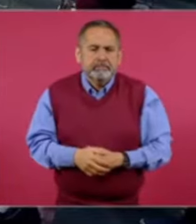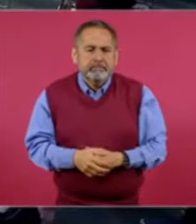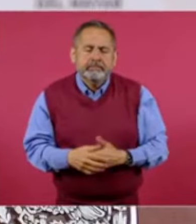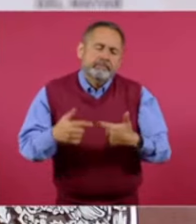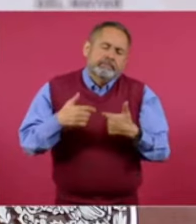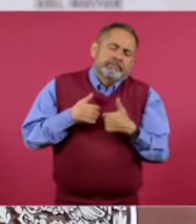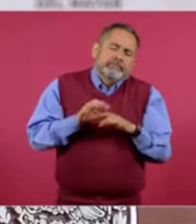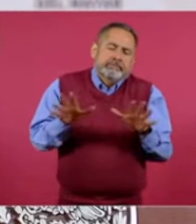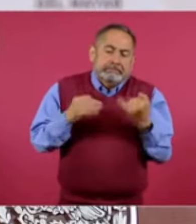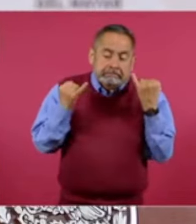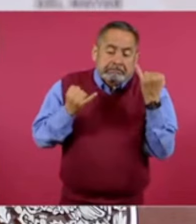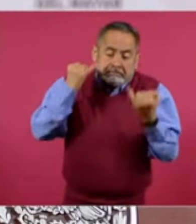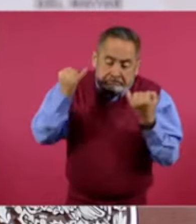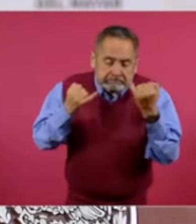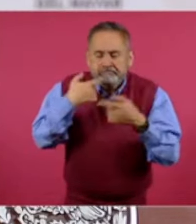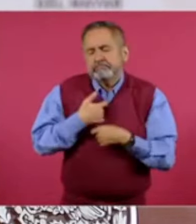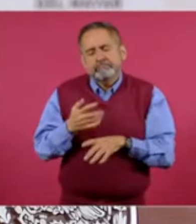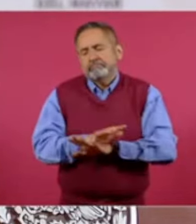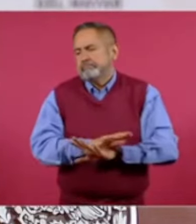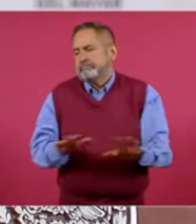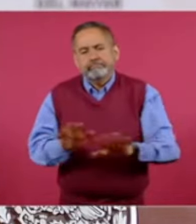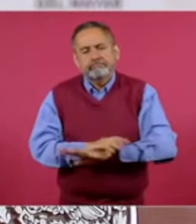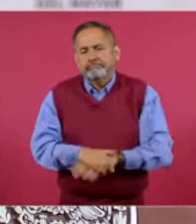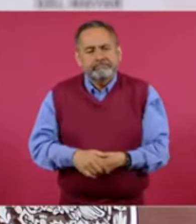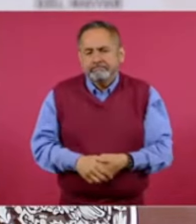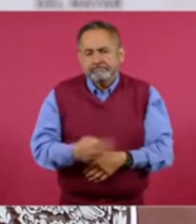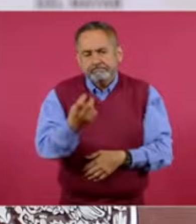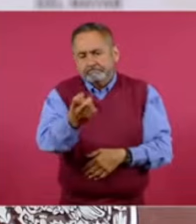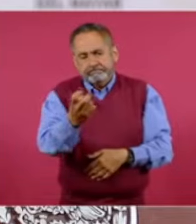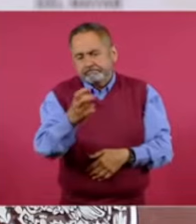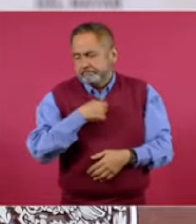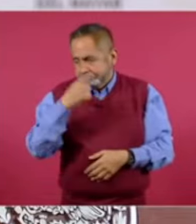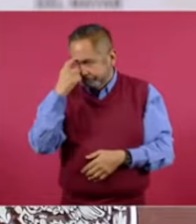hago conjeturas de eso, precisamente porque